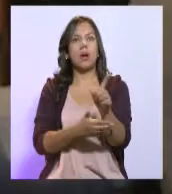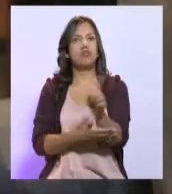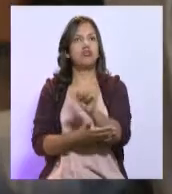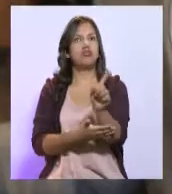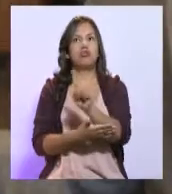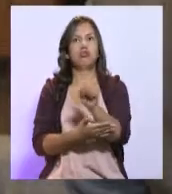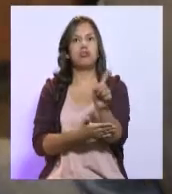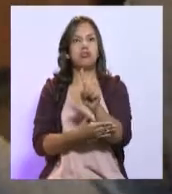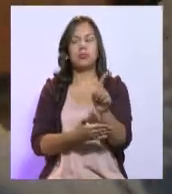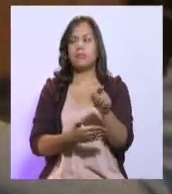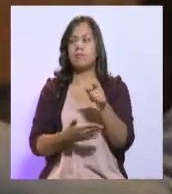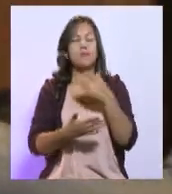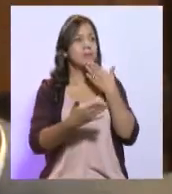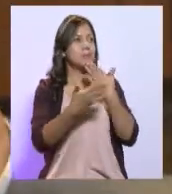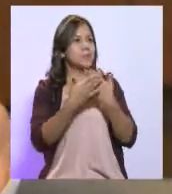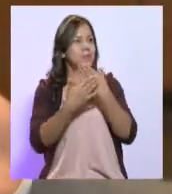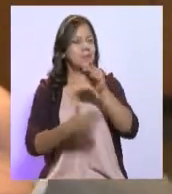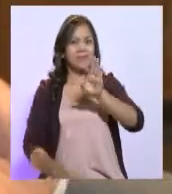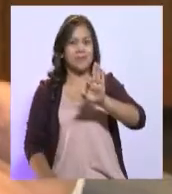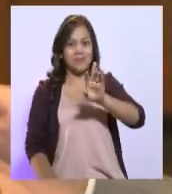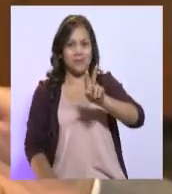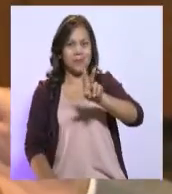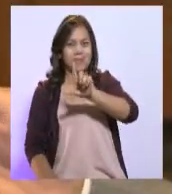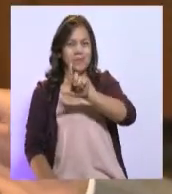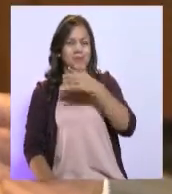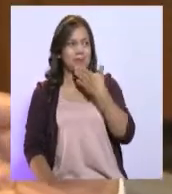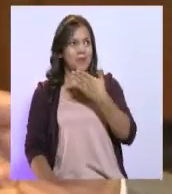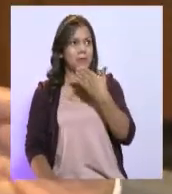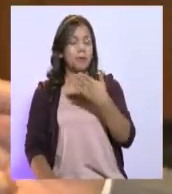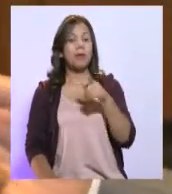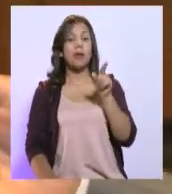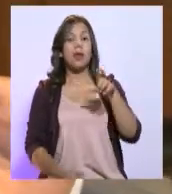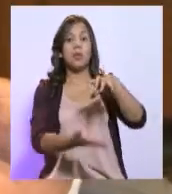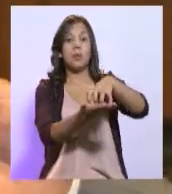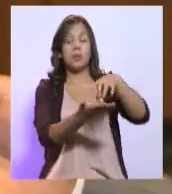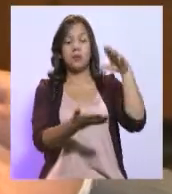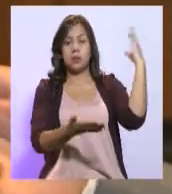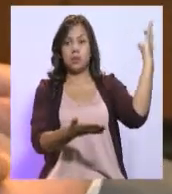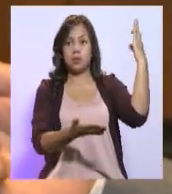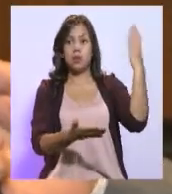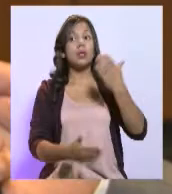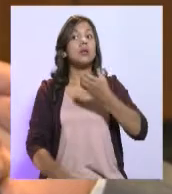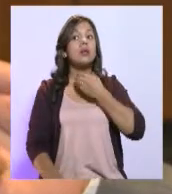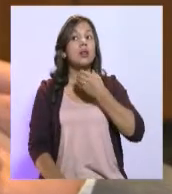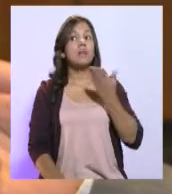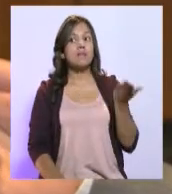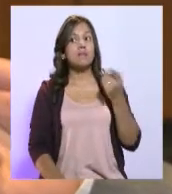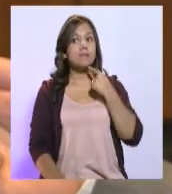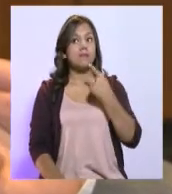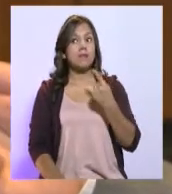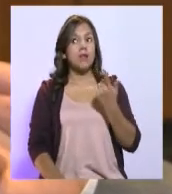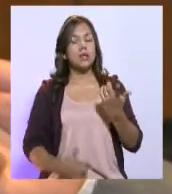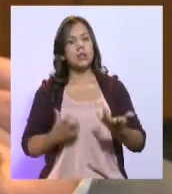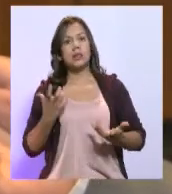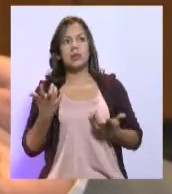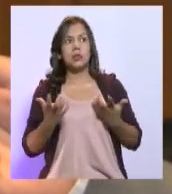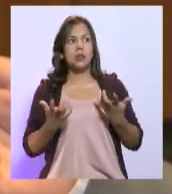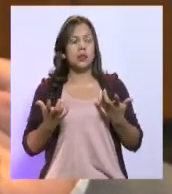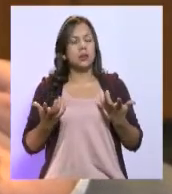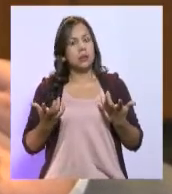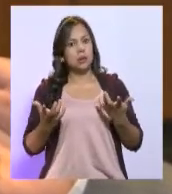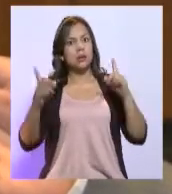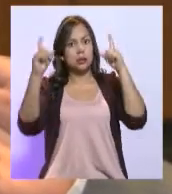gracias a Televisión Legislativa. Realmente en la provincia de Tungurahua y específicamente en el Cantón Ambato vivimos una condición de incertidumbre frente